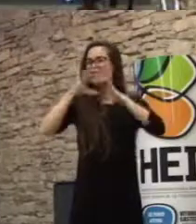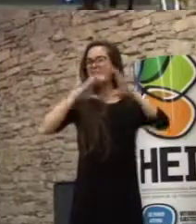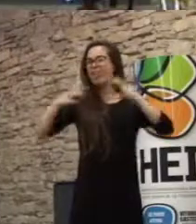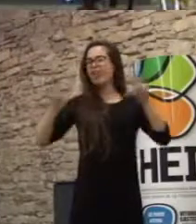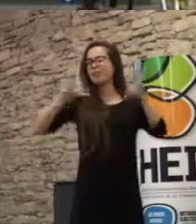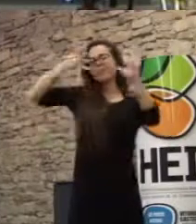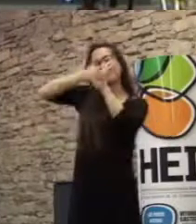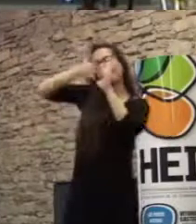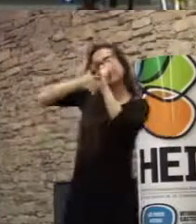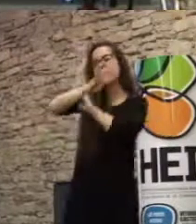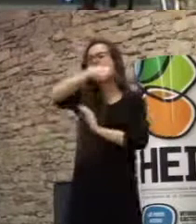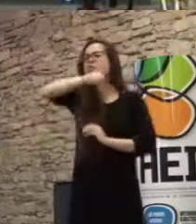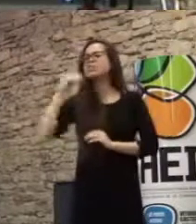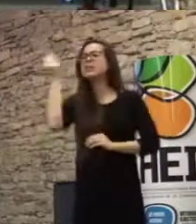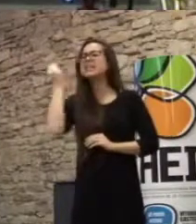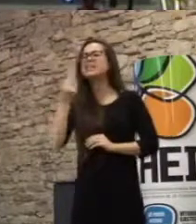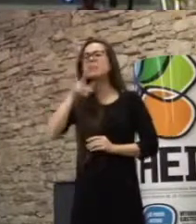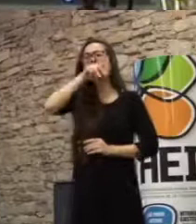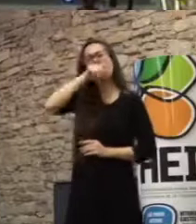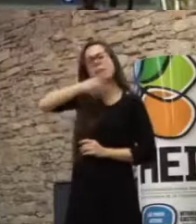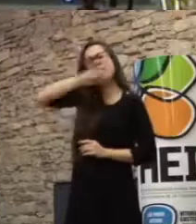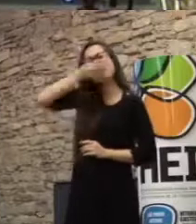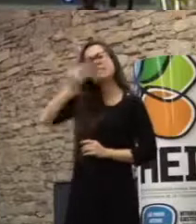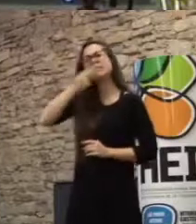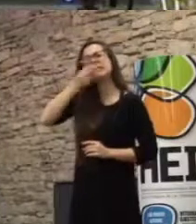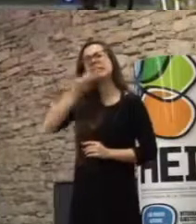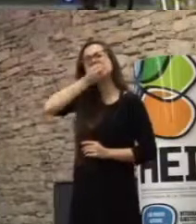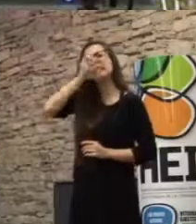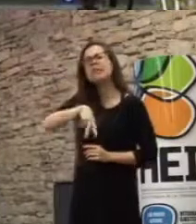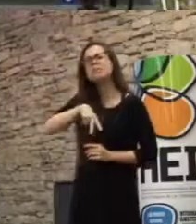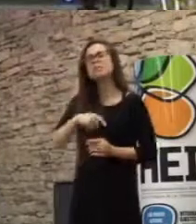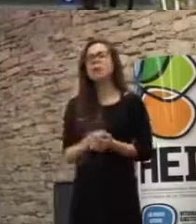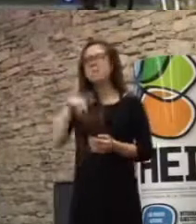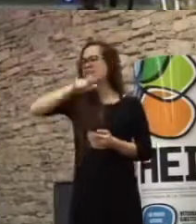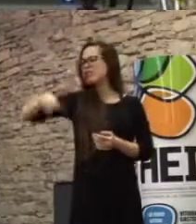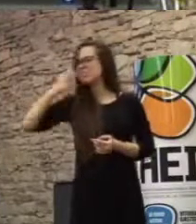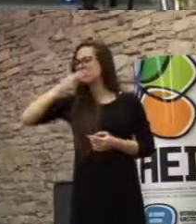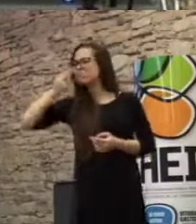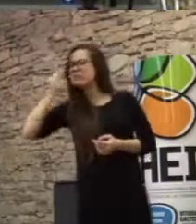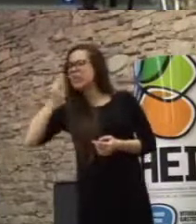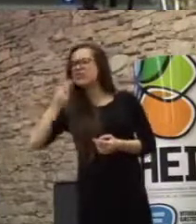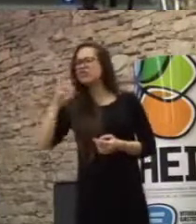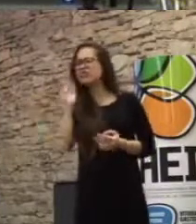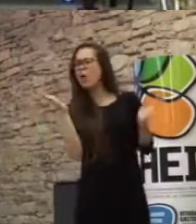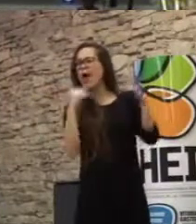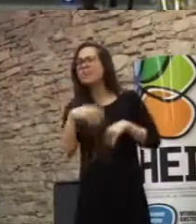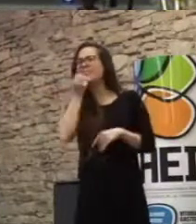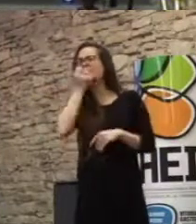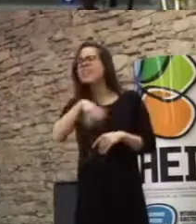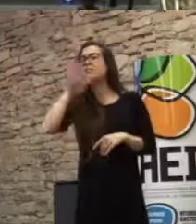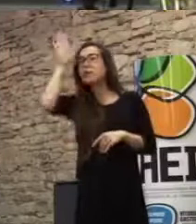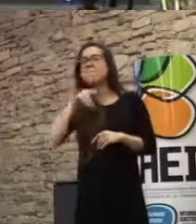vosotros queréis que es interesante hablar bien cuantos queráis que no es interesante hablar cuántos no sabéis de lo que